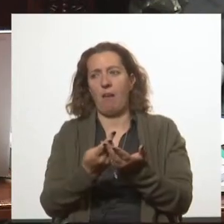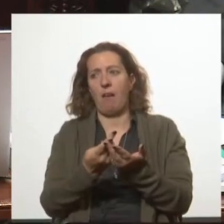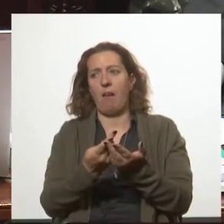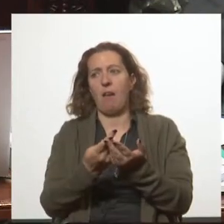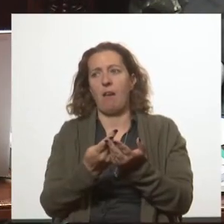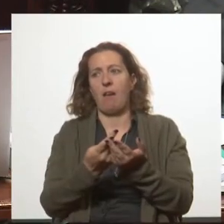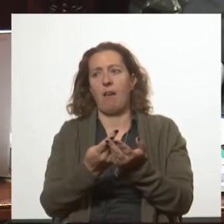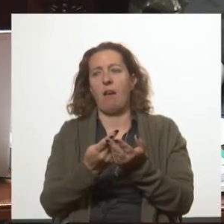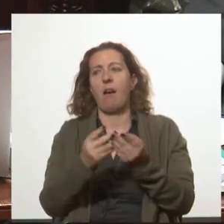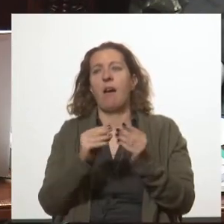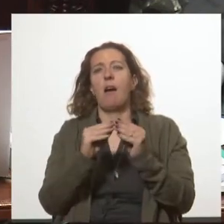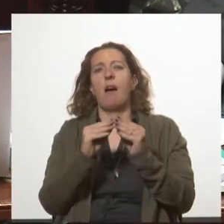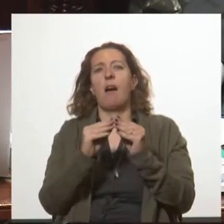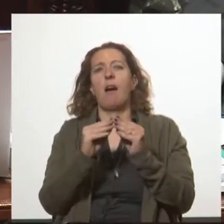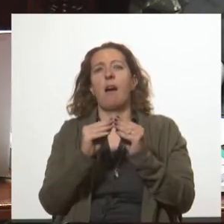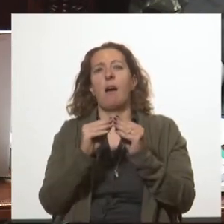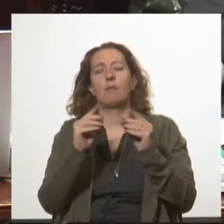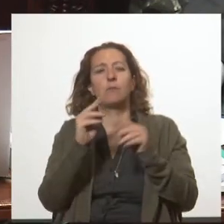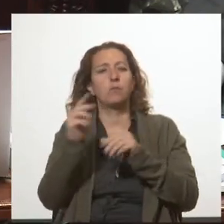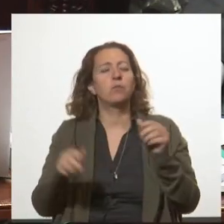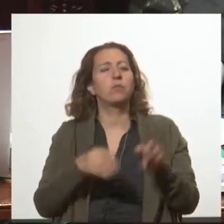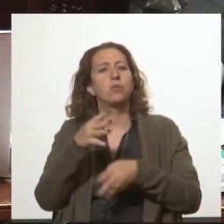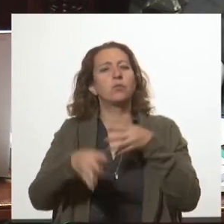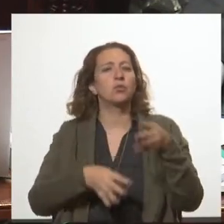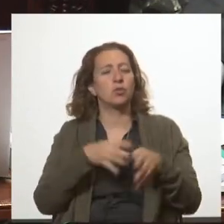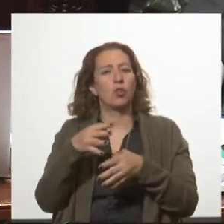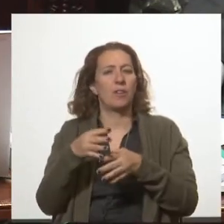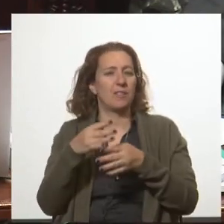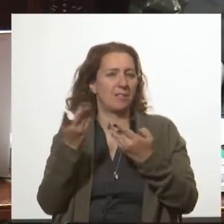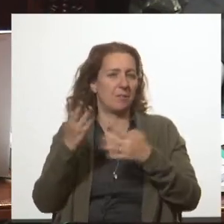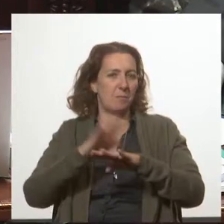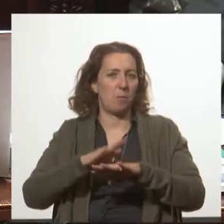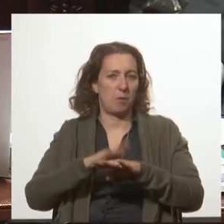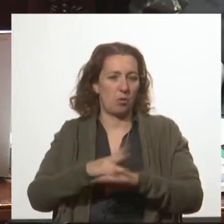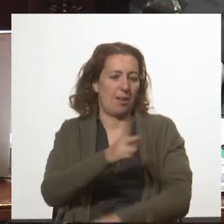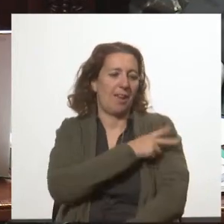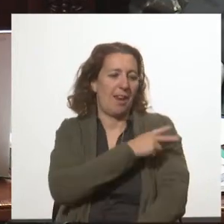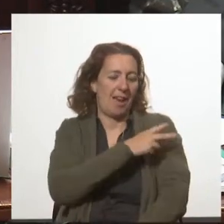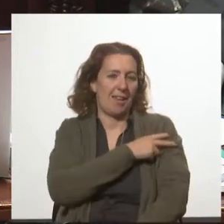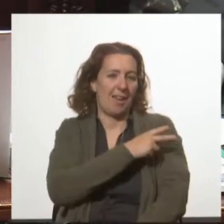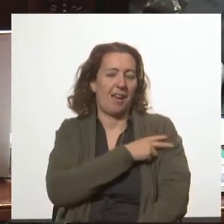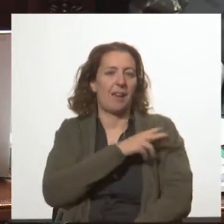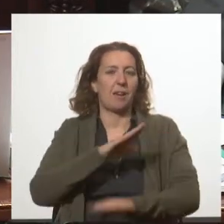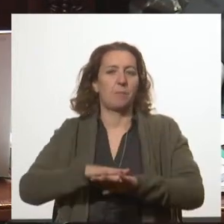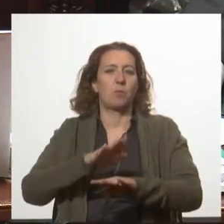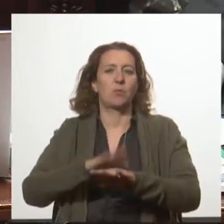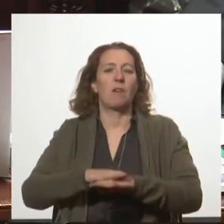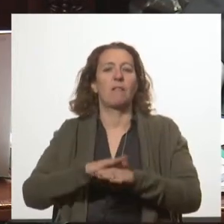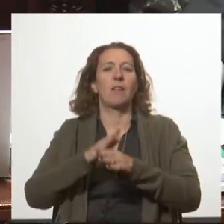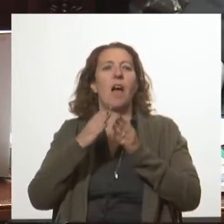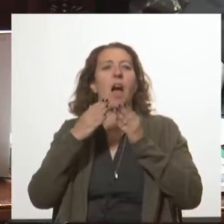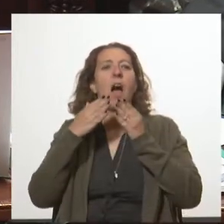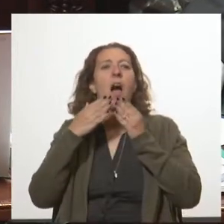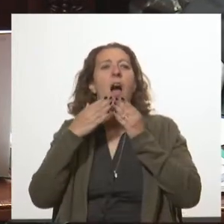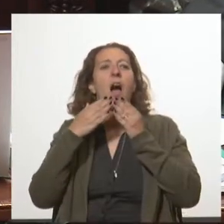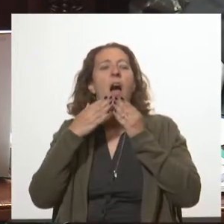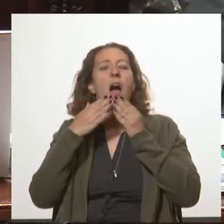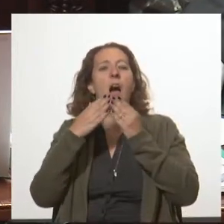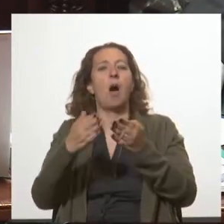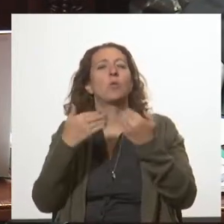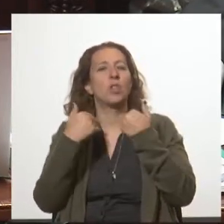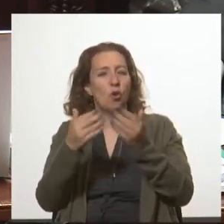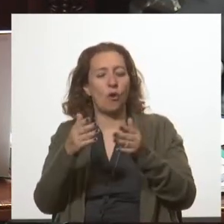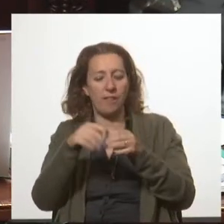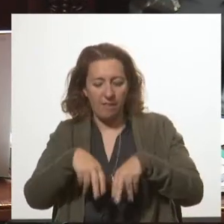que tenía la doctora susana perusa que era la jerarca a cargo de la auditoría interna de antel